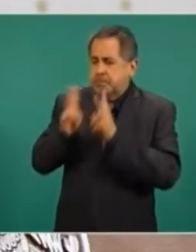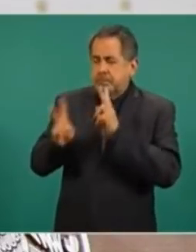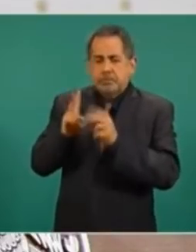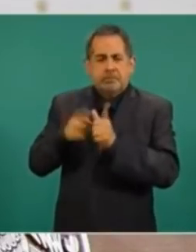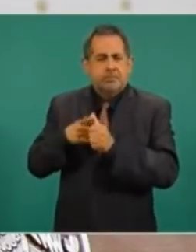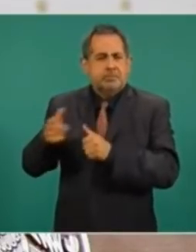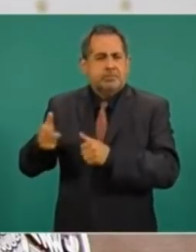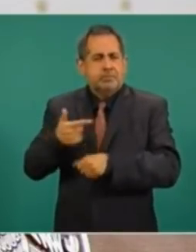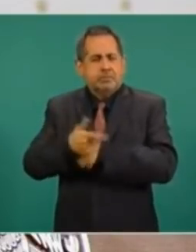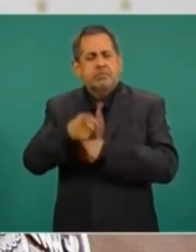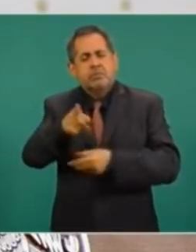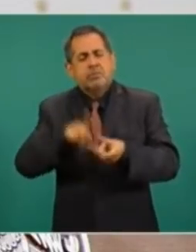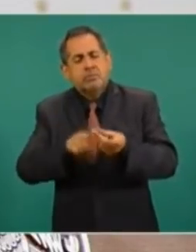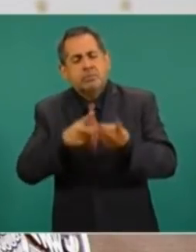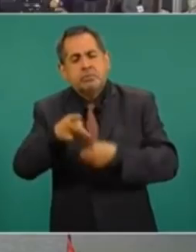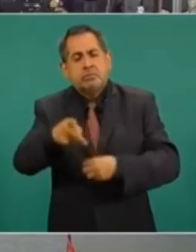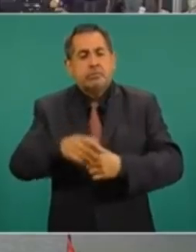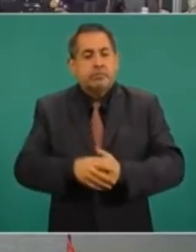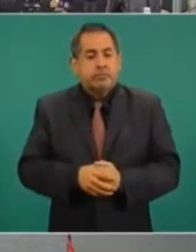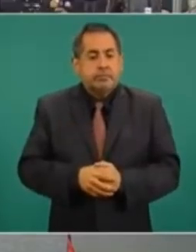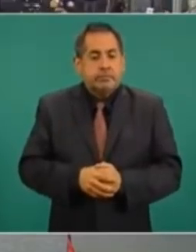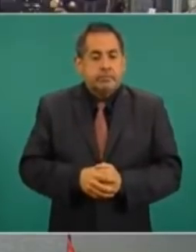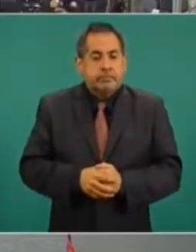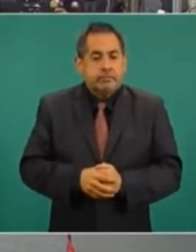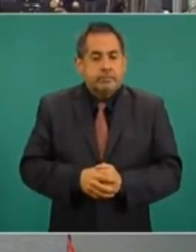¿Usted de qué medio es? ¿De dónde?